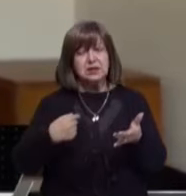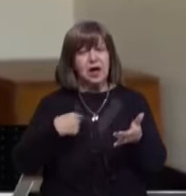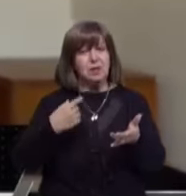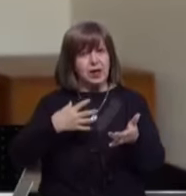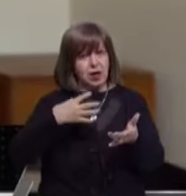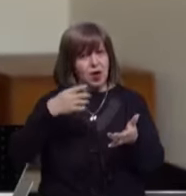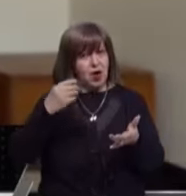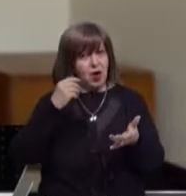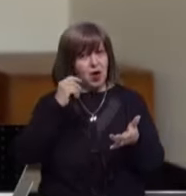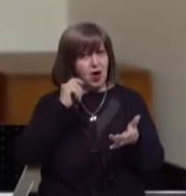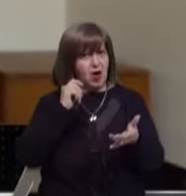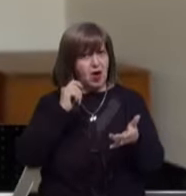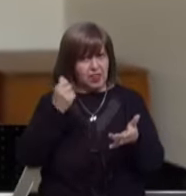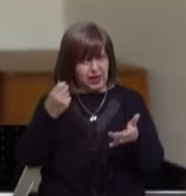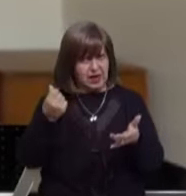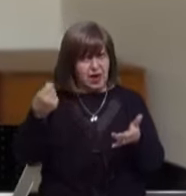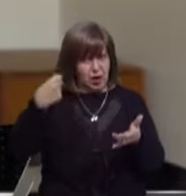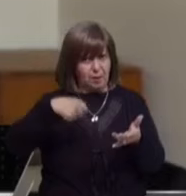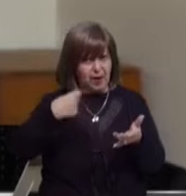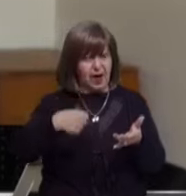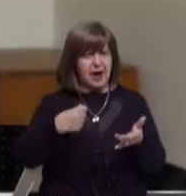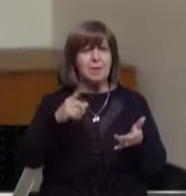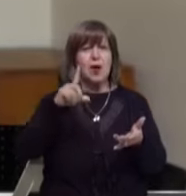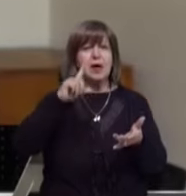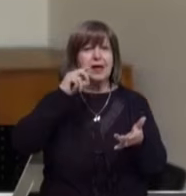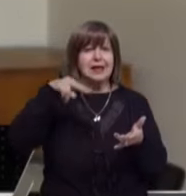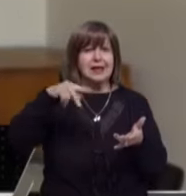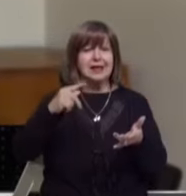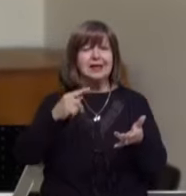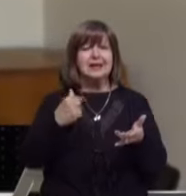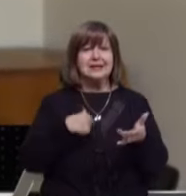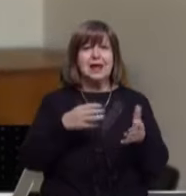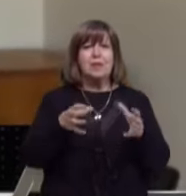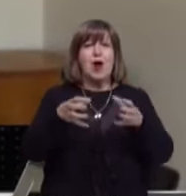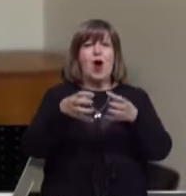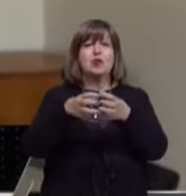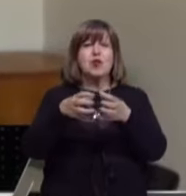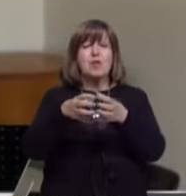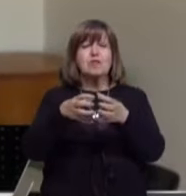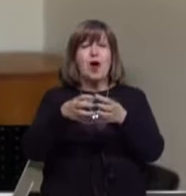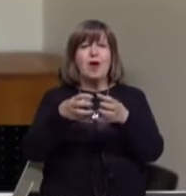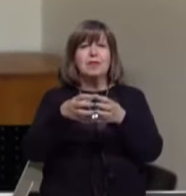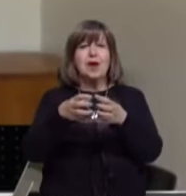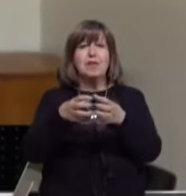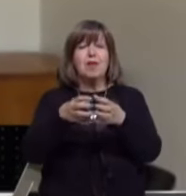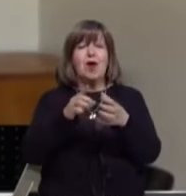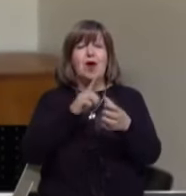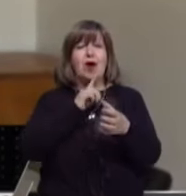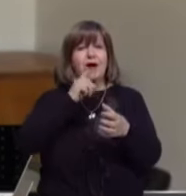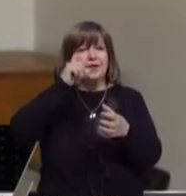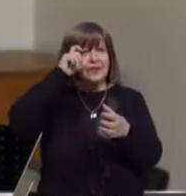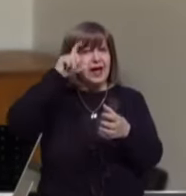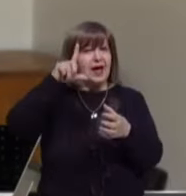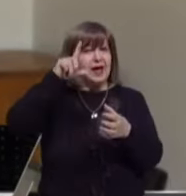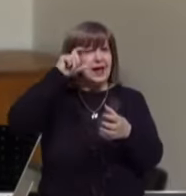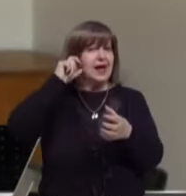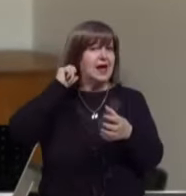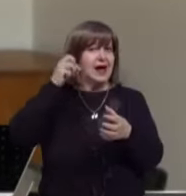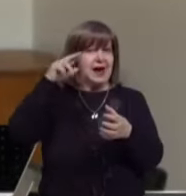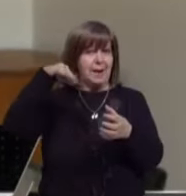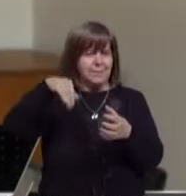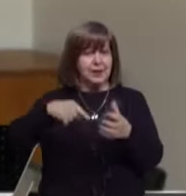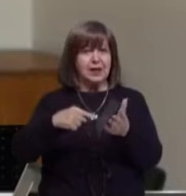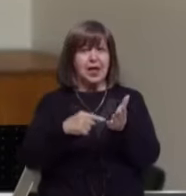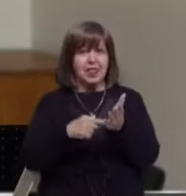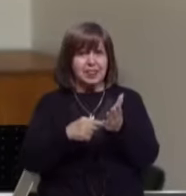comprobamos, era una suma ínfima en este caso, pero sí nos incluyeron en un grupo de Telegram en donde habían 137 personas que,